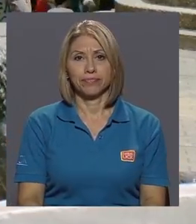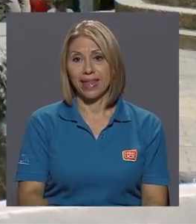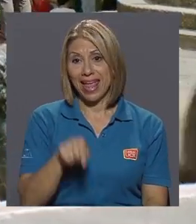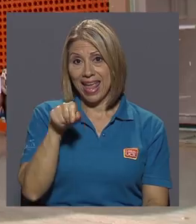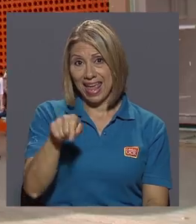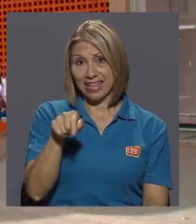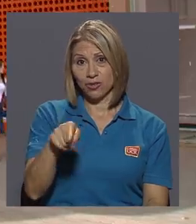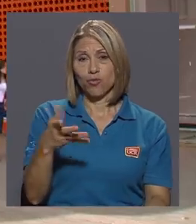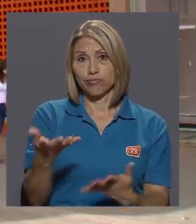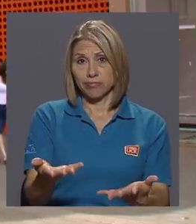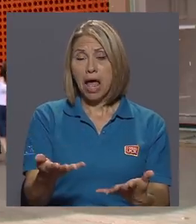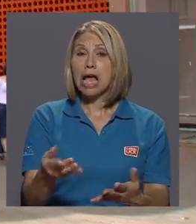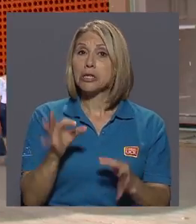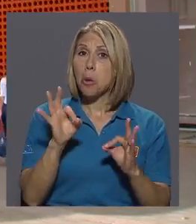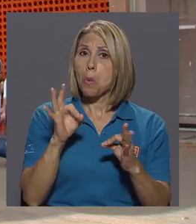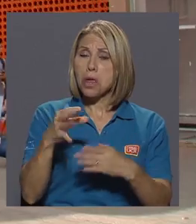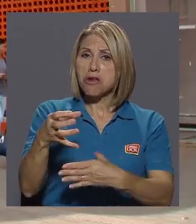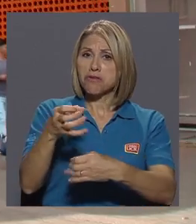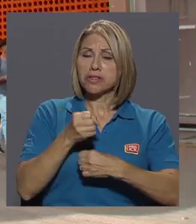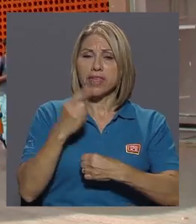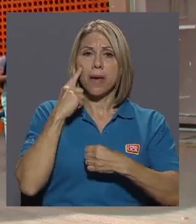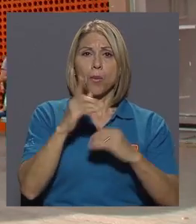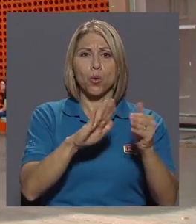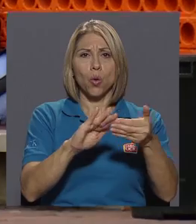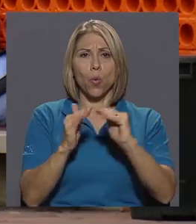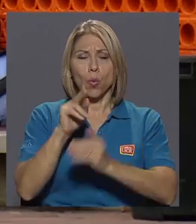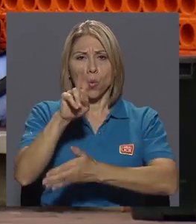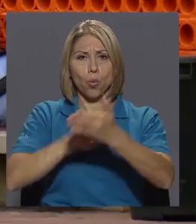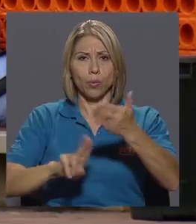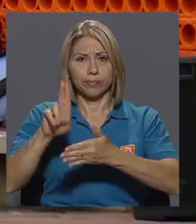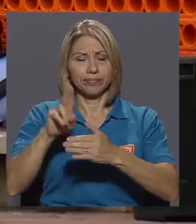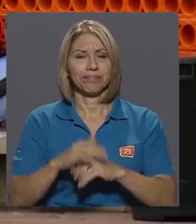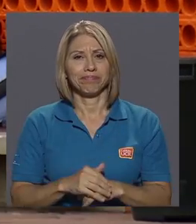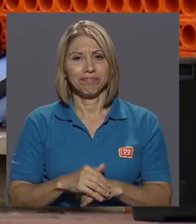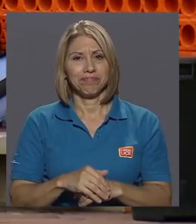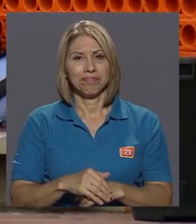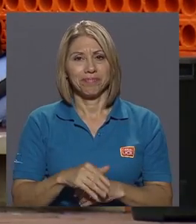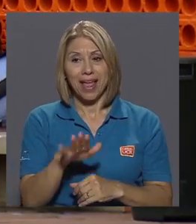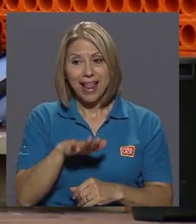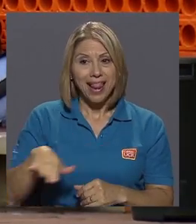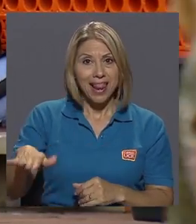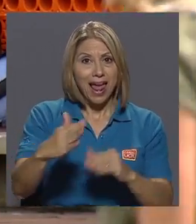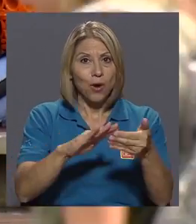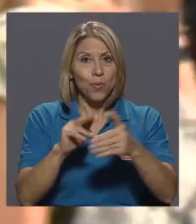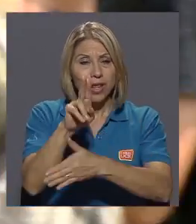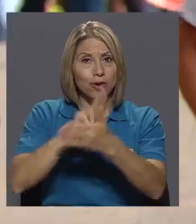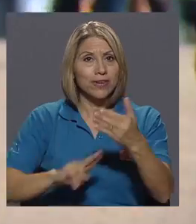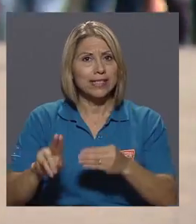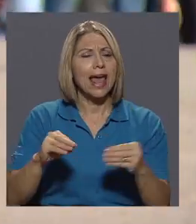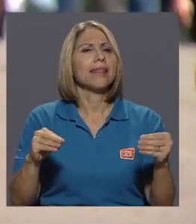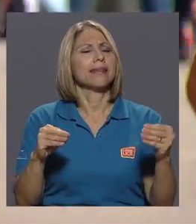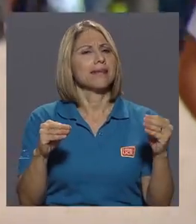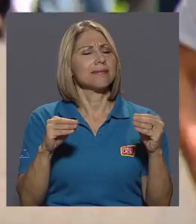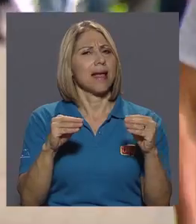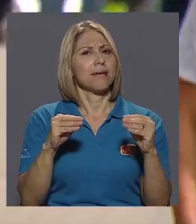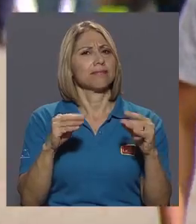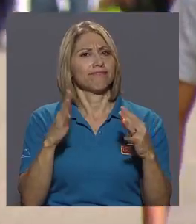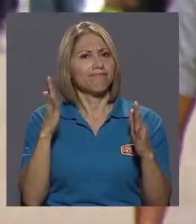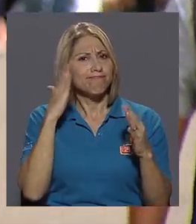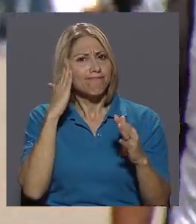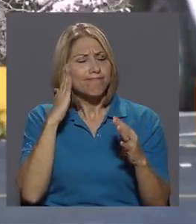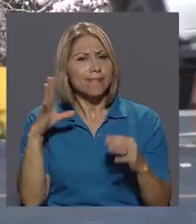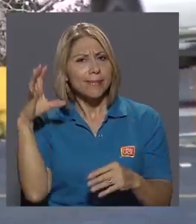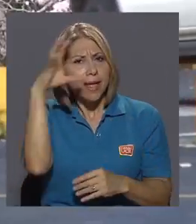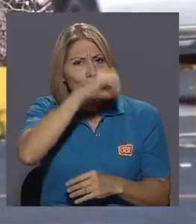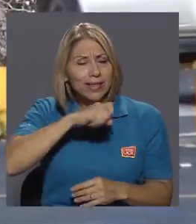Esta medida ha sido bien recibida por la comunidad universitaria, la cual cada vez es más consciente de la necesidad